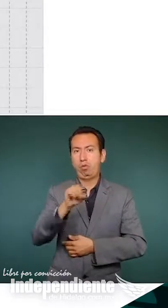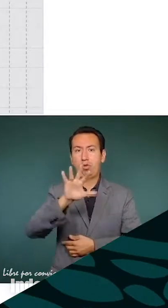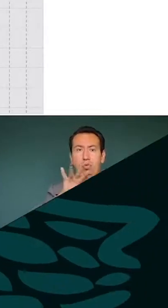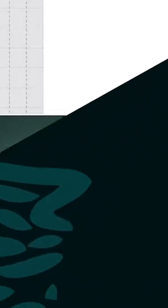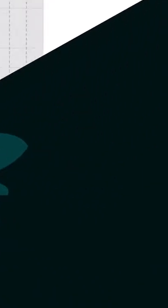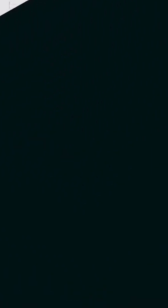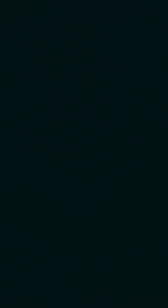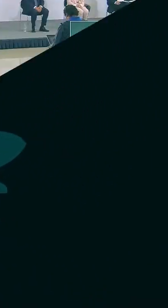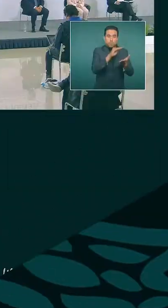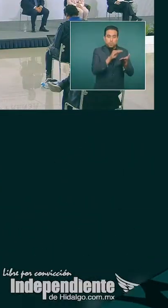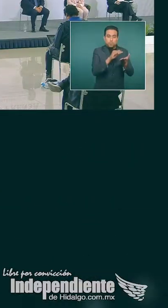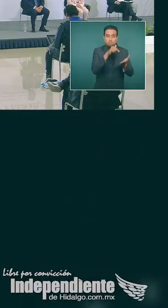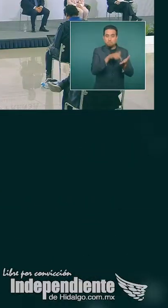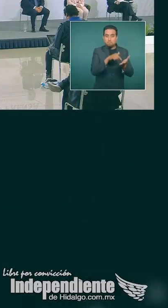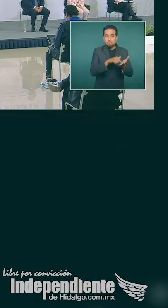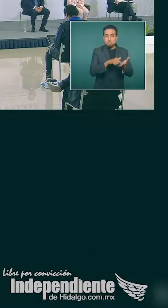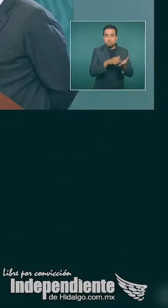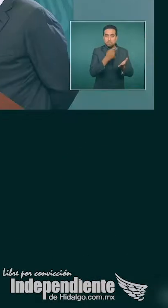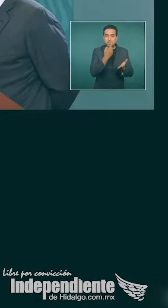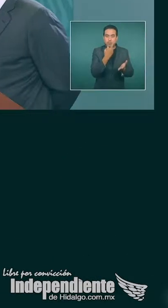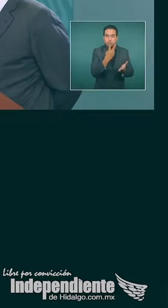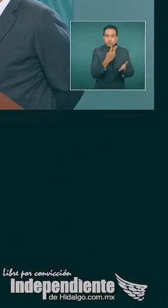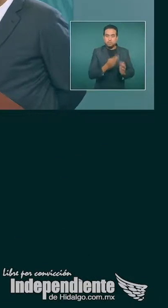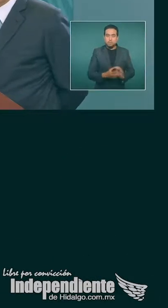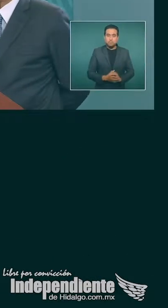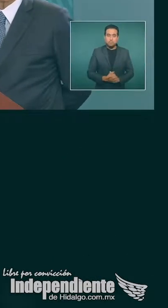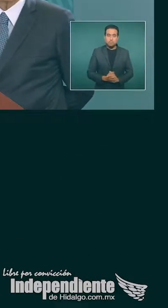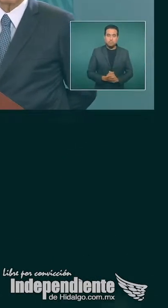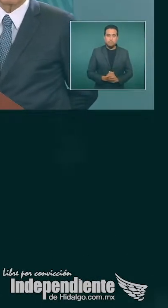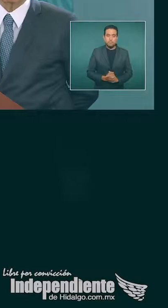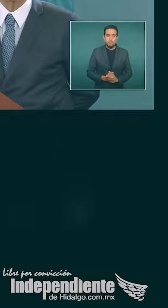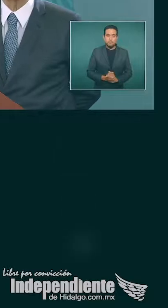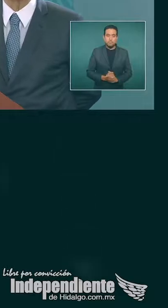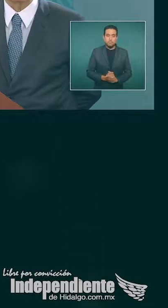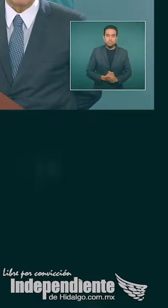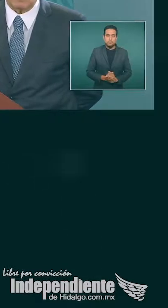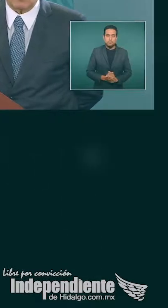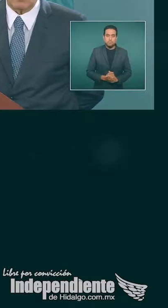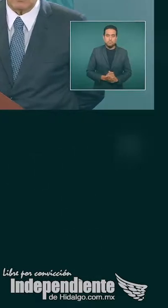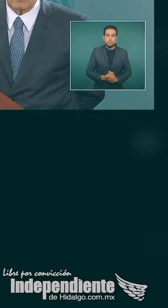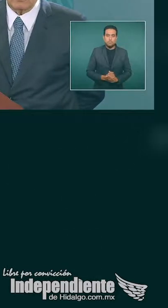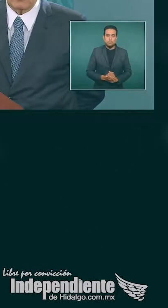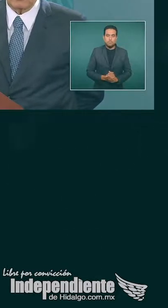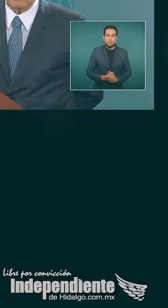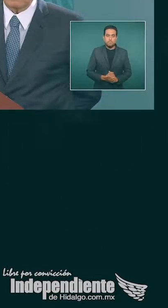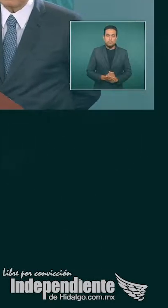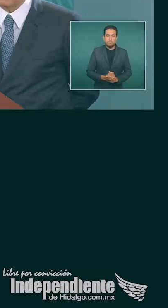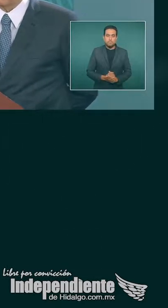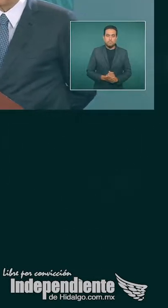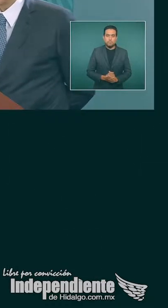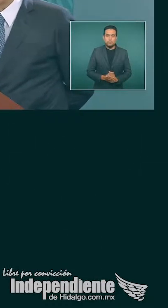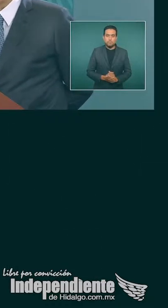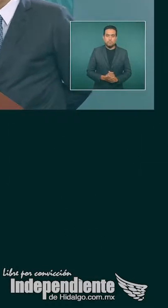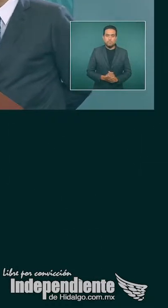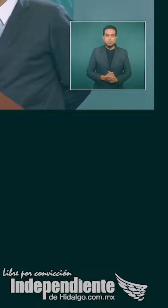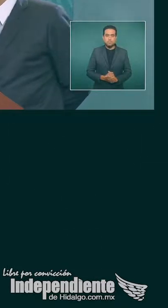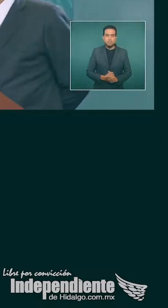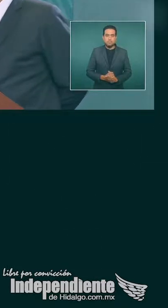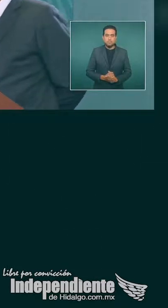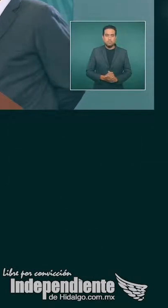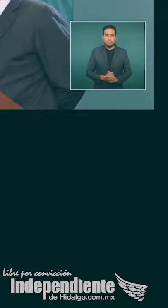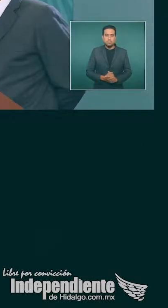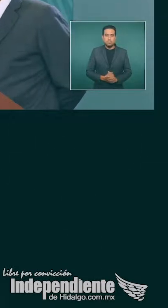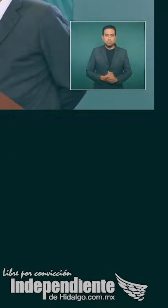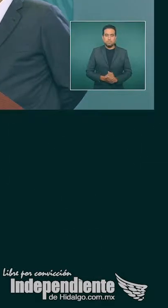69.54. El presidente reafirmó su compromiso de trabajar en unión con el gobierno estatal y agradeció a Diego Sinué sumarse a la